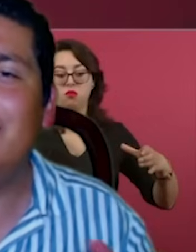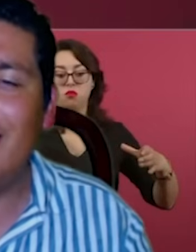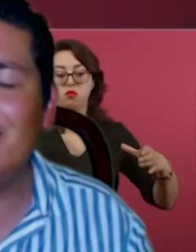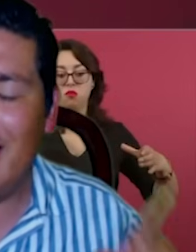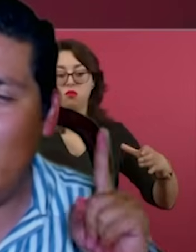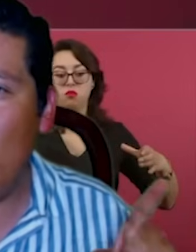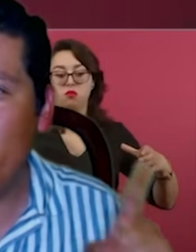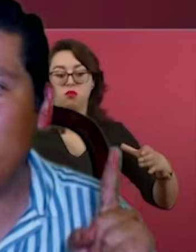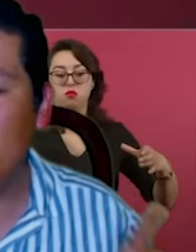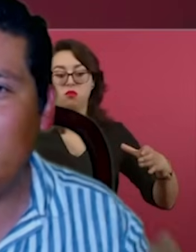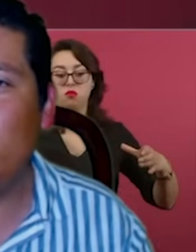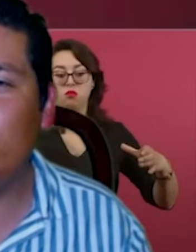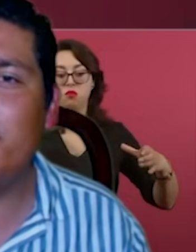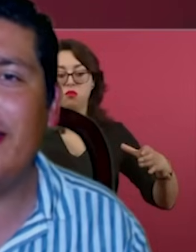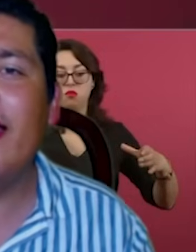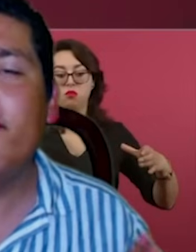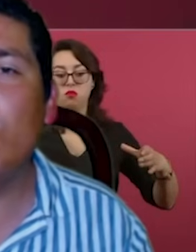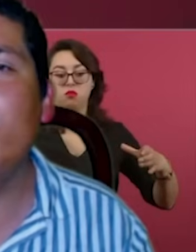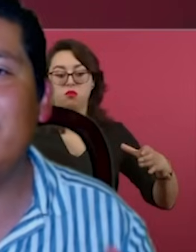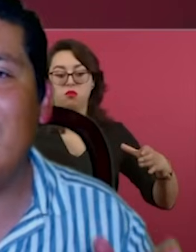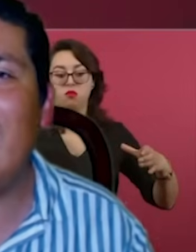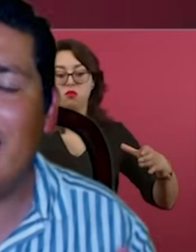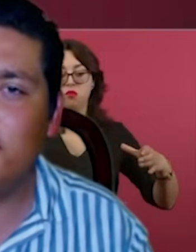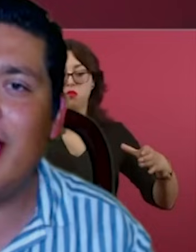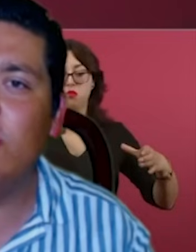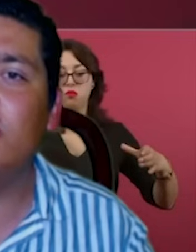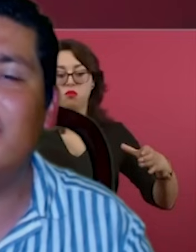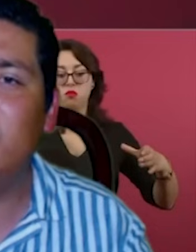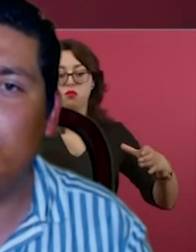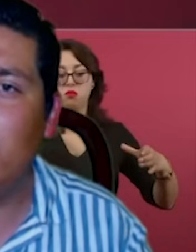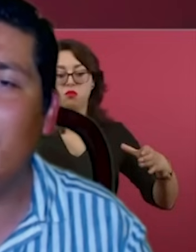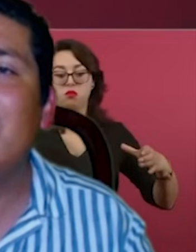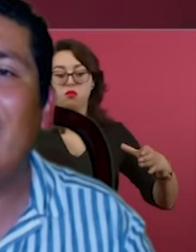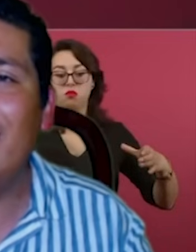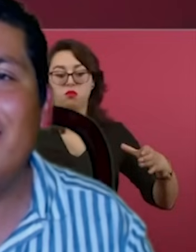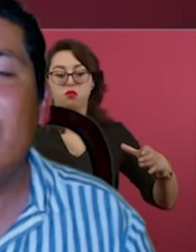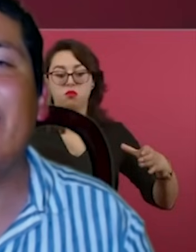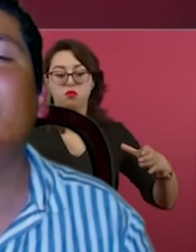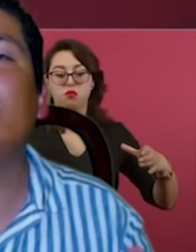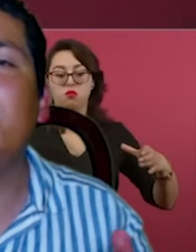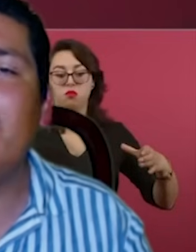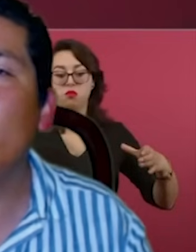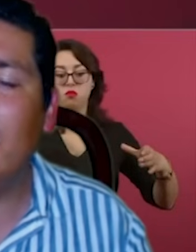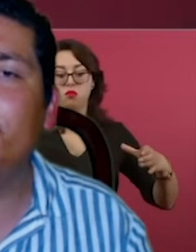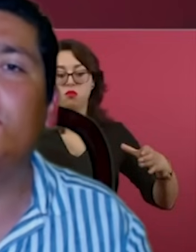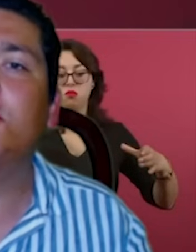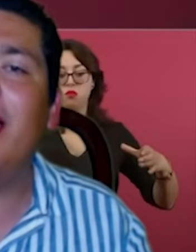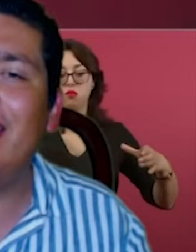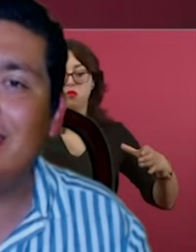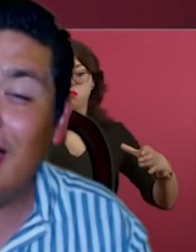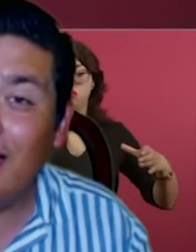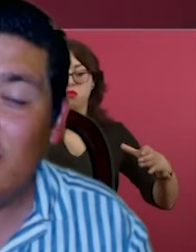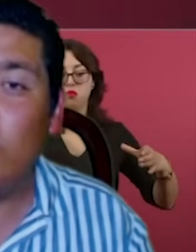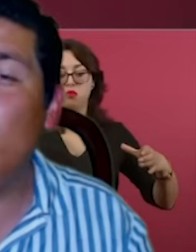el presidente López Obrador, familia, no meterá las manos en Chihuahua. Ahí es donde Maru Campos